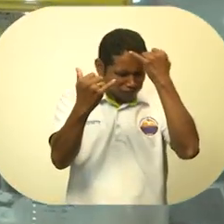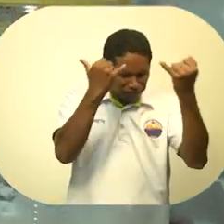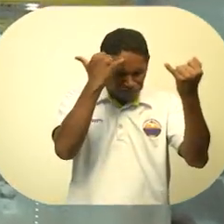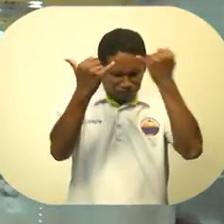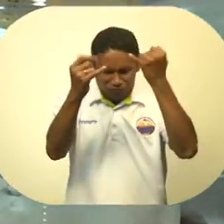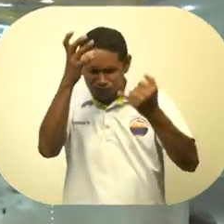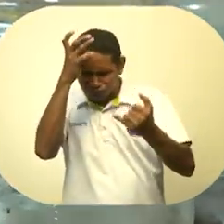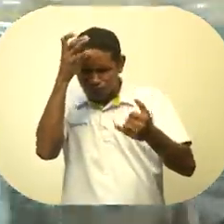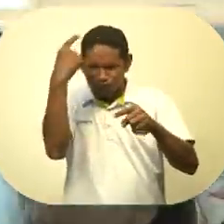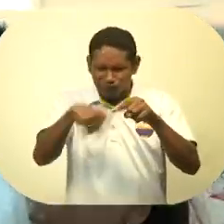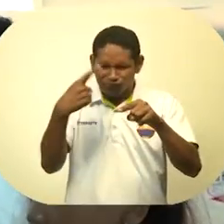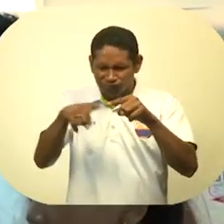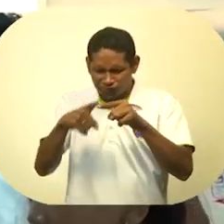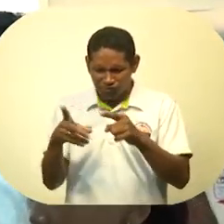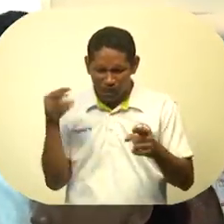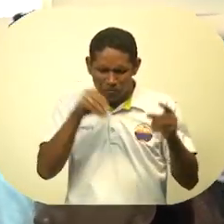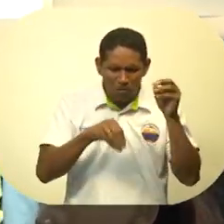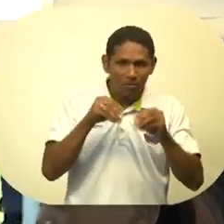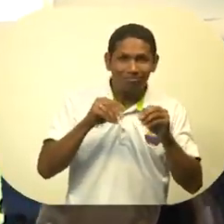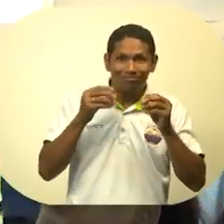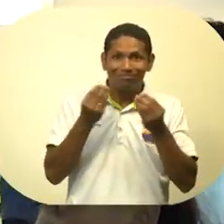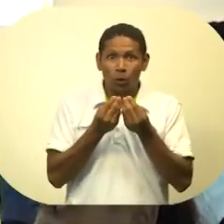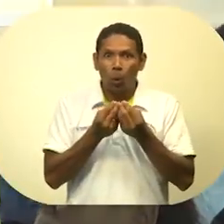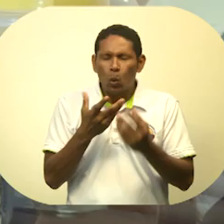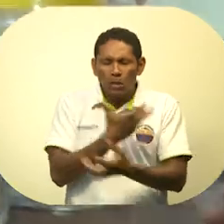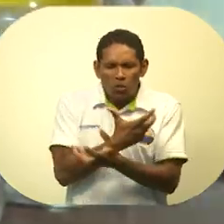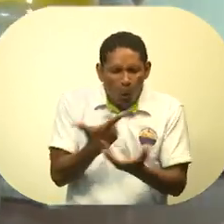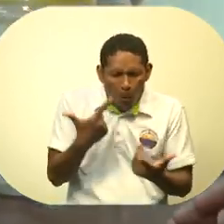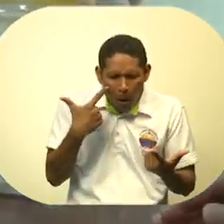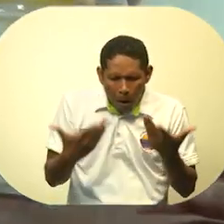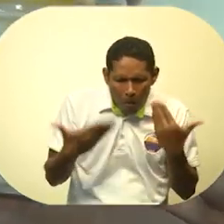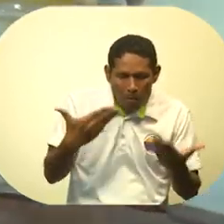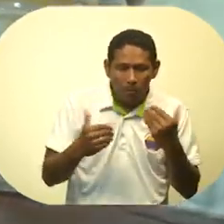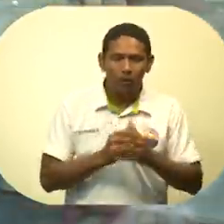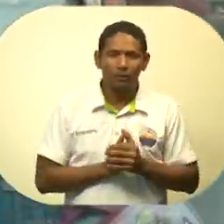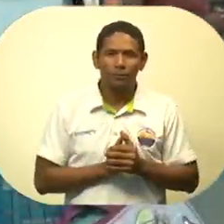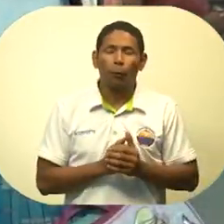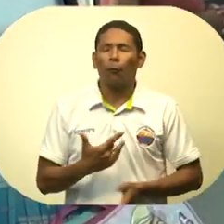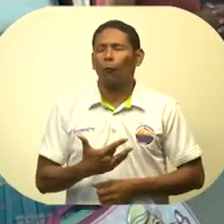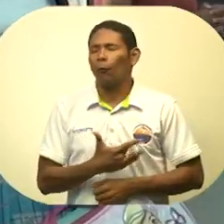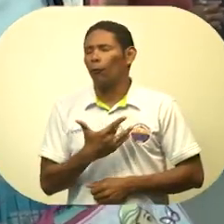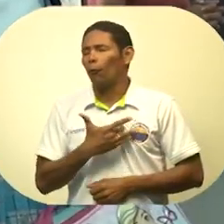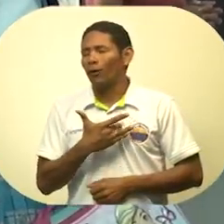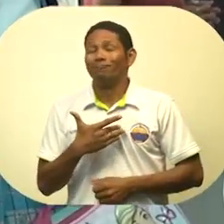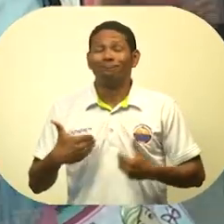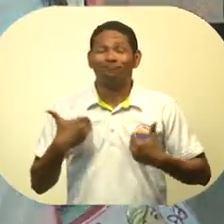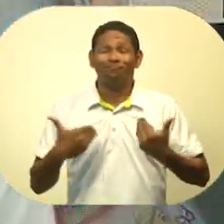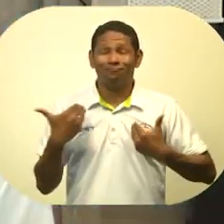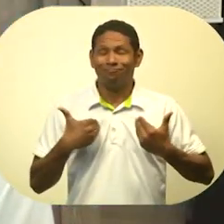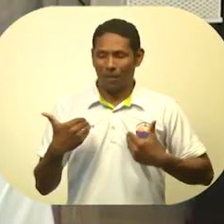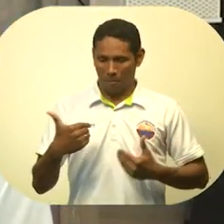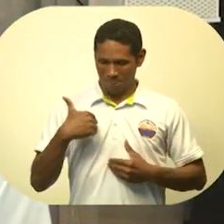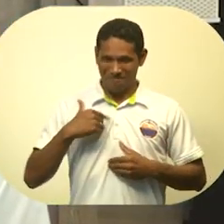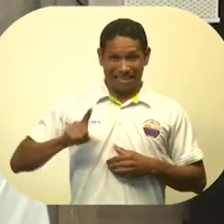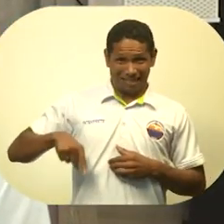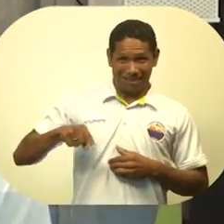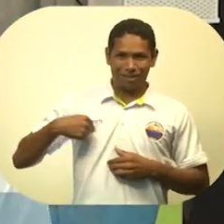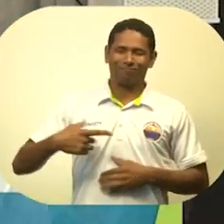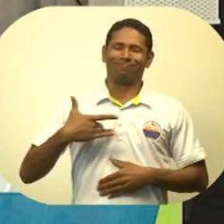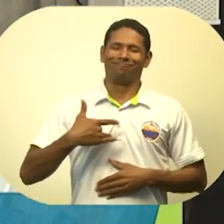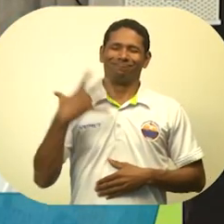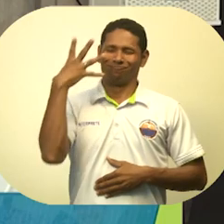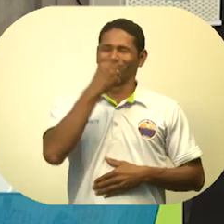los conocimientos que han adquirido desde que decidieron sumergirse en el mundo de la ciencia. Me sentí muy orgullosa de mi